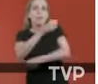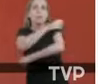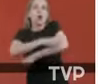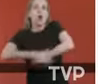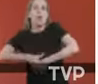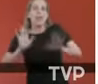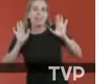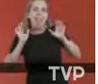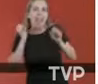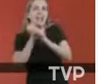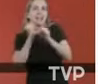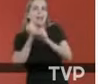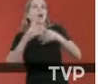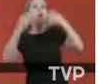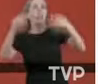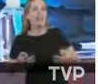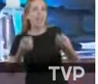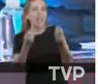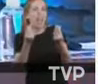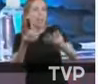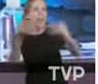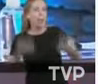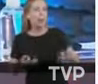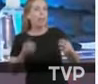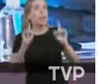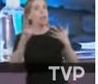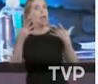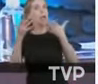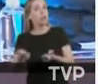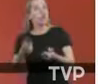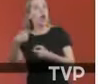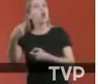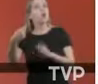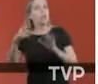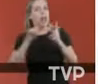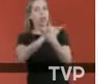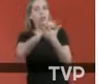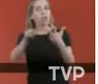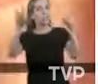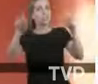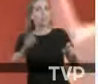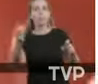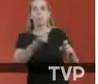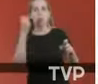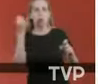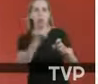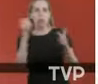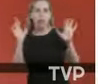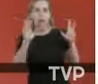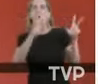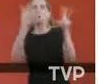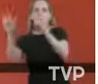La pobreza, el empleo de calidad y los jubilados. 3 grandes deudas internas, entre otras,